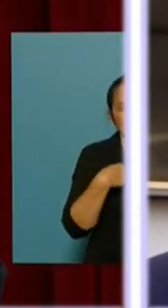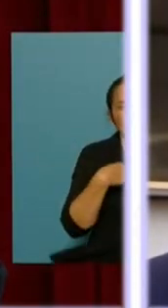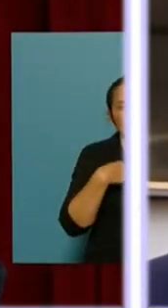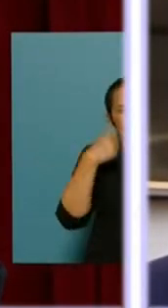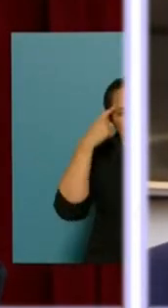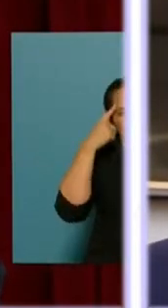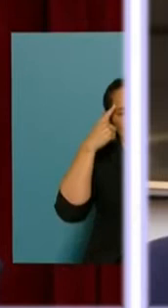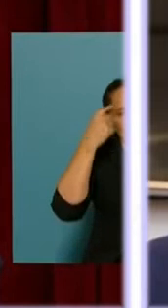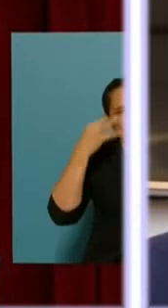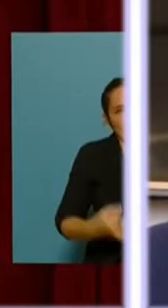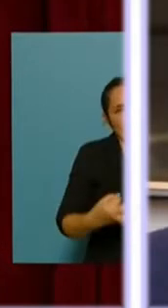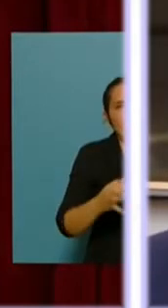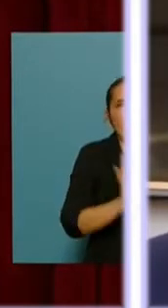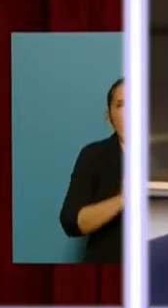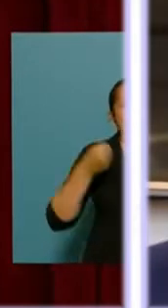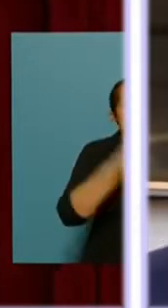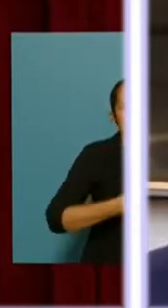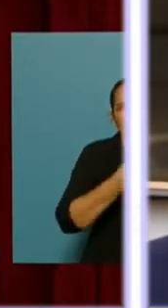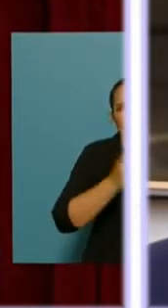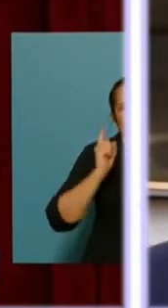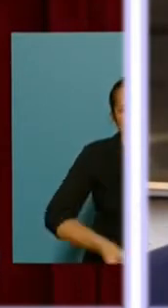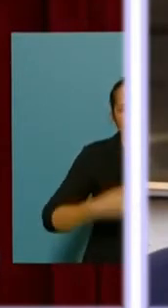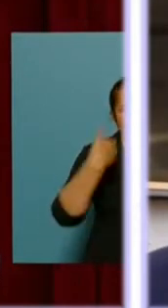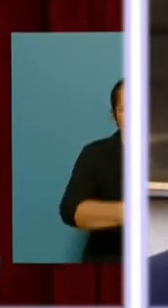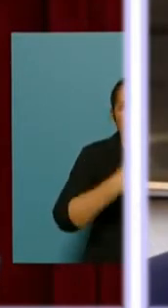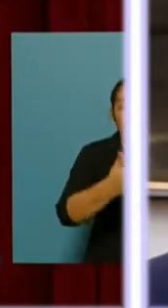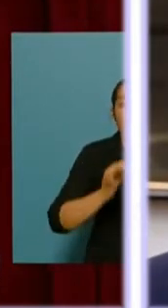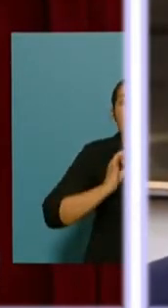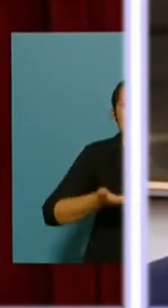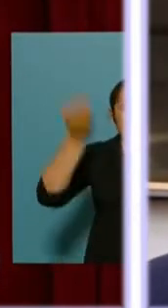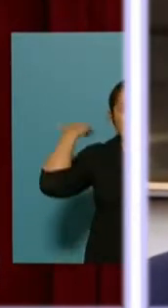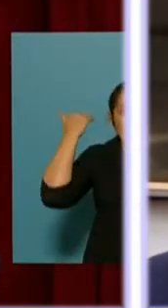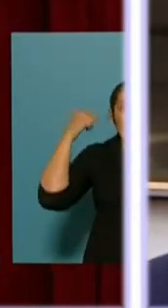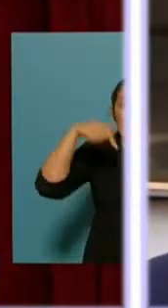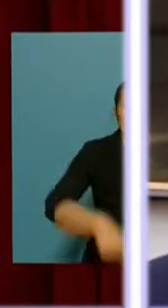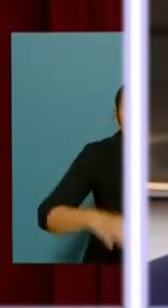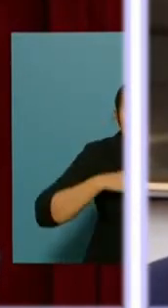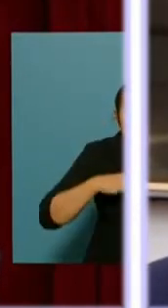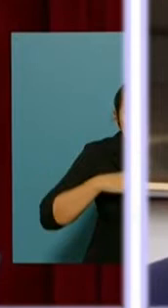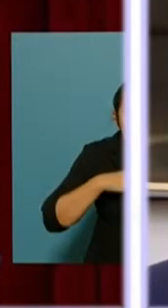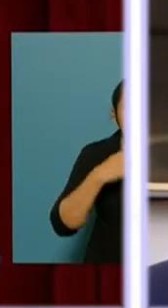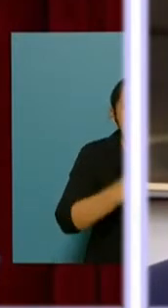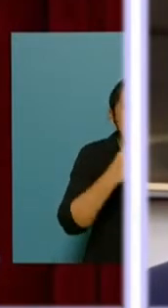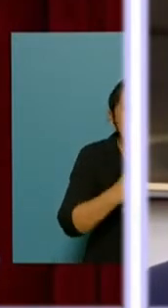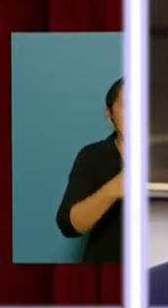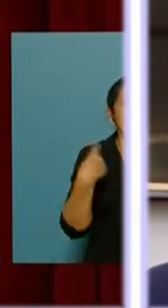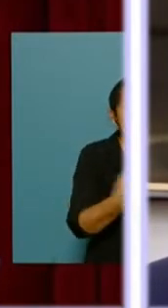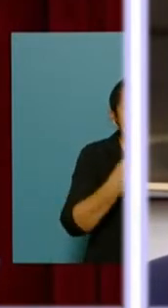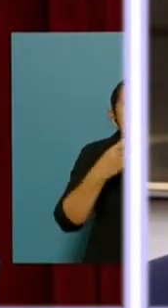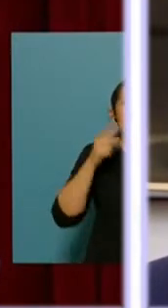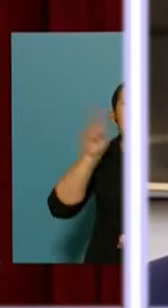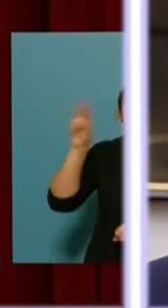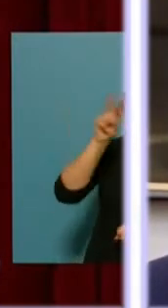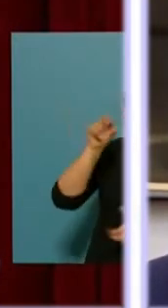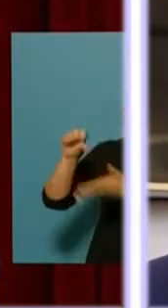político, ¿no? Porque toman lo que venía haciendo y lo transforman en otra cosa. Evidentemente, el discurso de Alberto Fernández en la Asamblea Legislativa